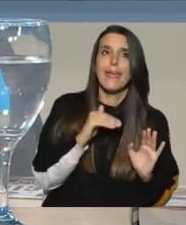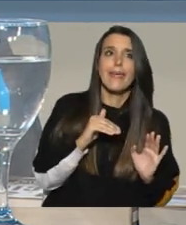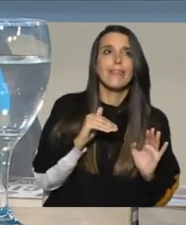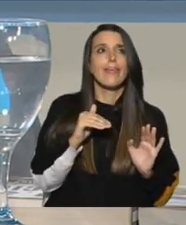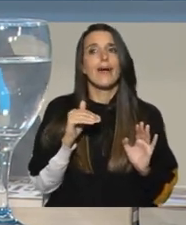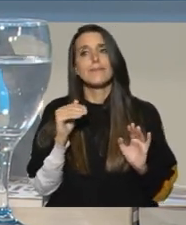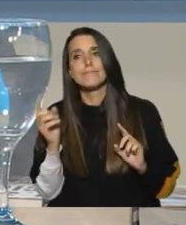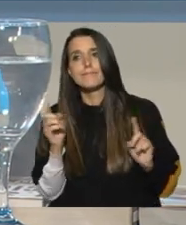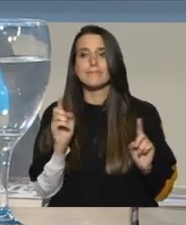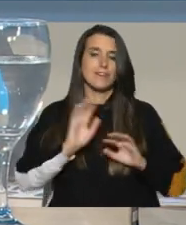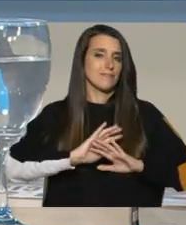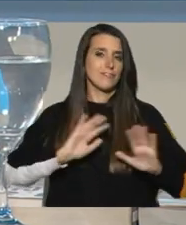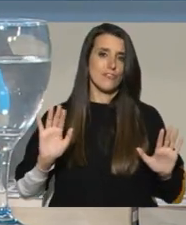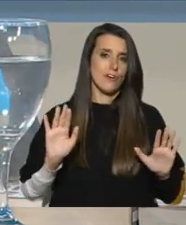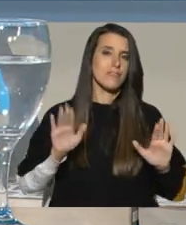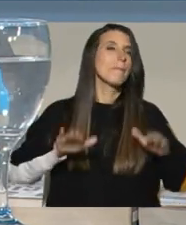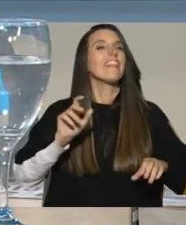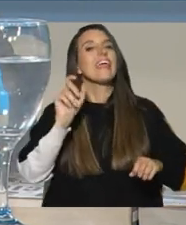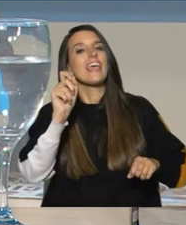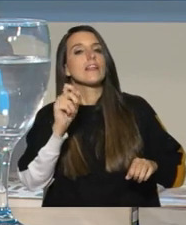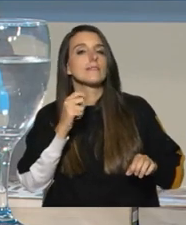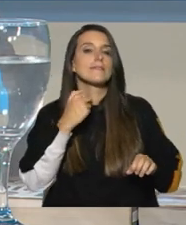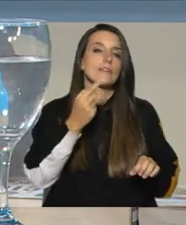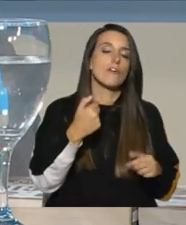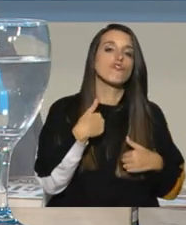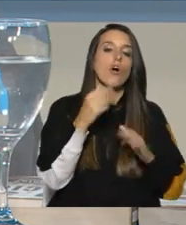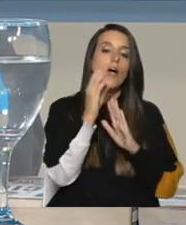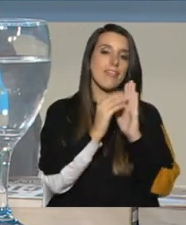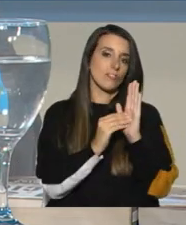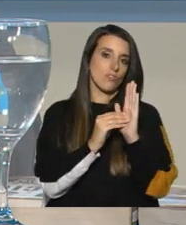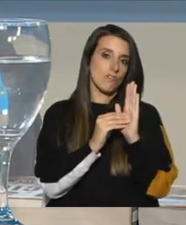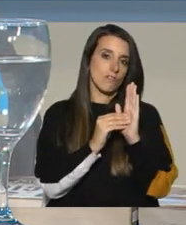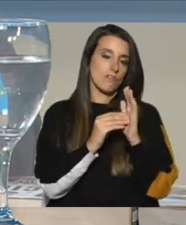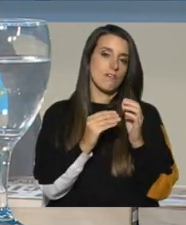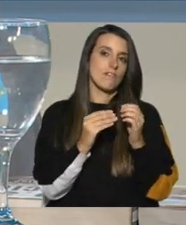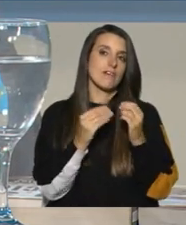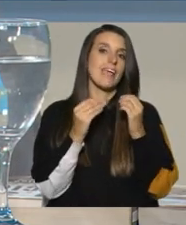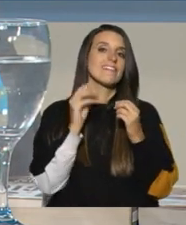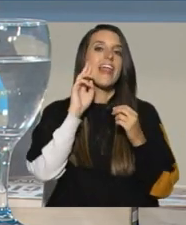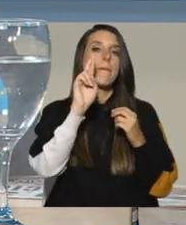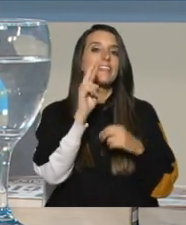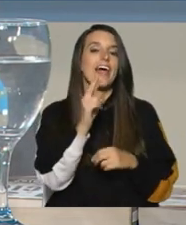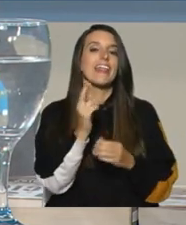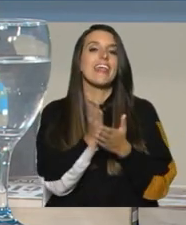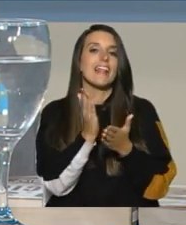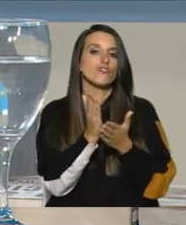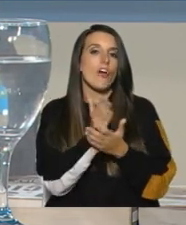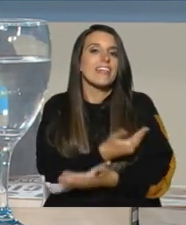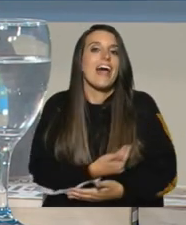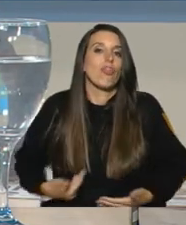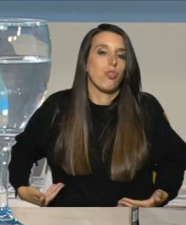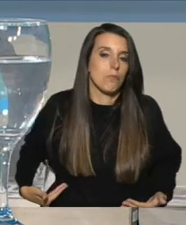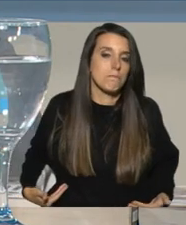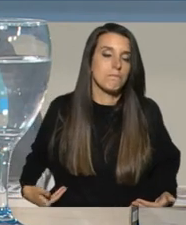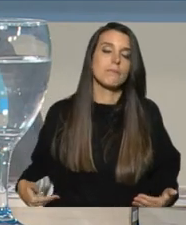otro, dependiendo de la conveniencia, yo doy un dato objetivo de lo que significa respetar el Estado de Derecho.